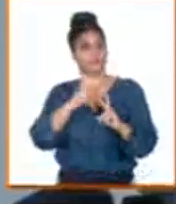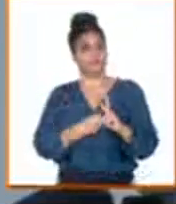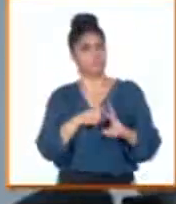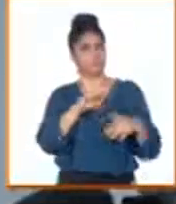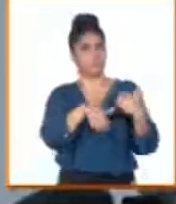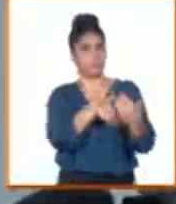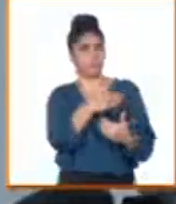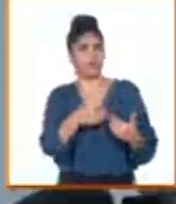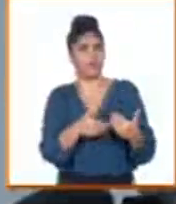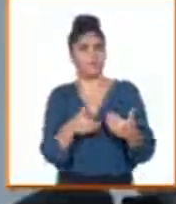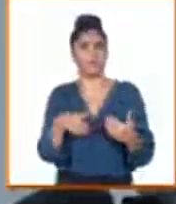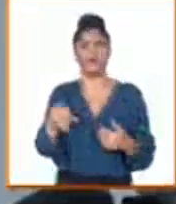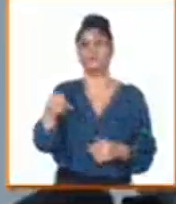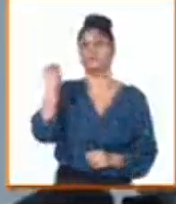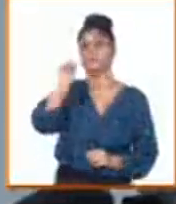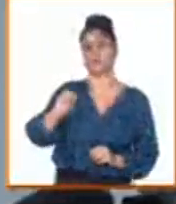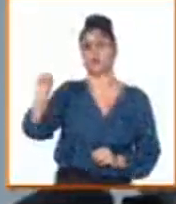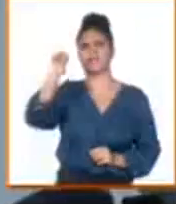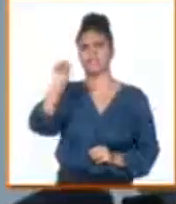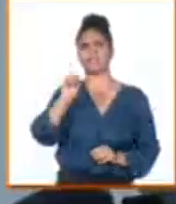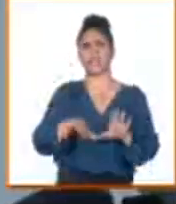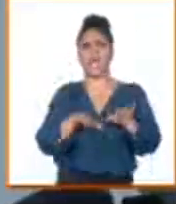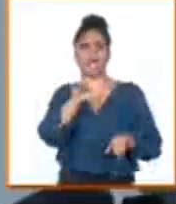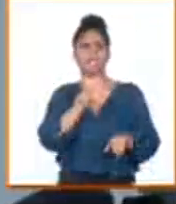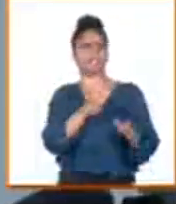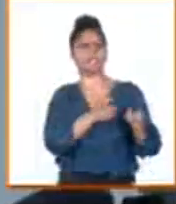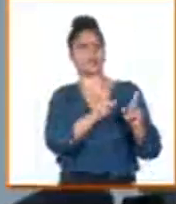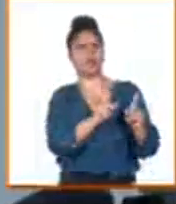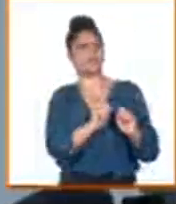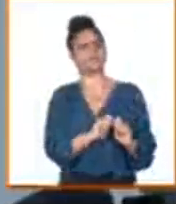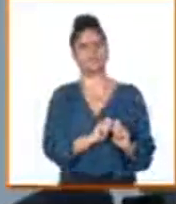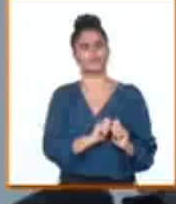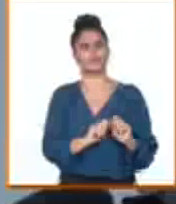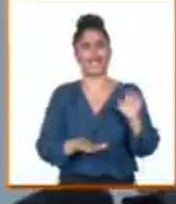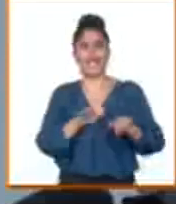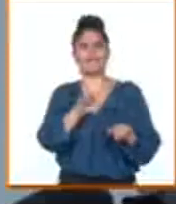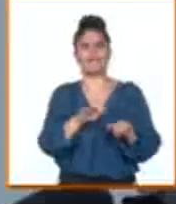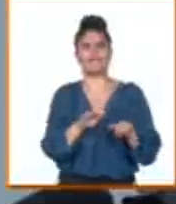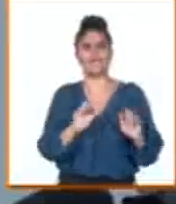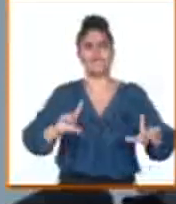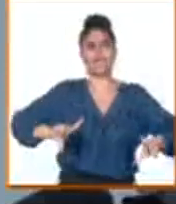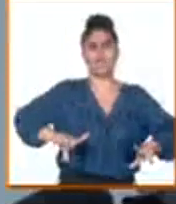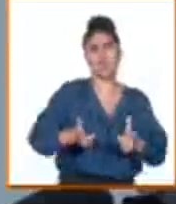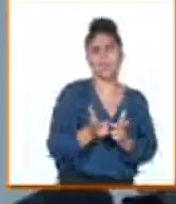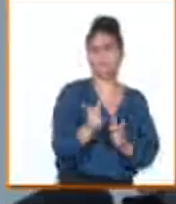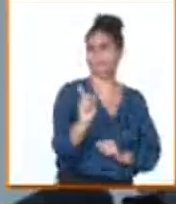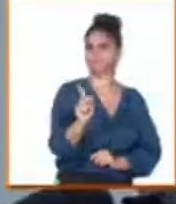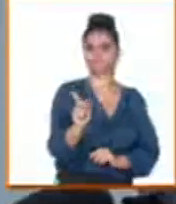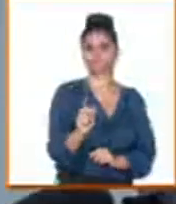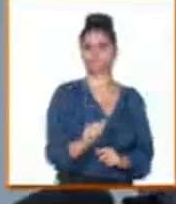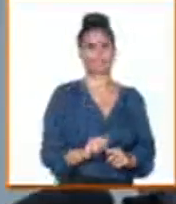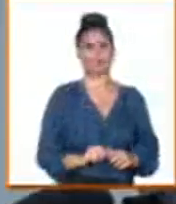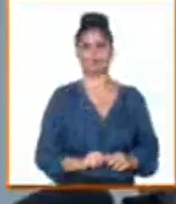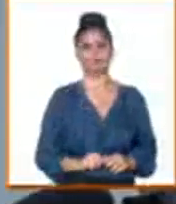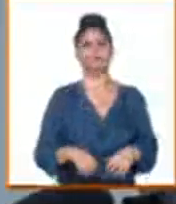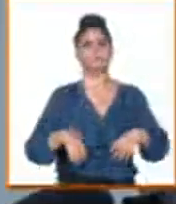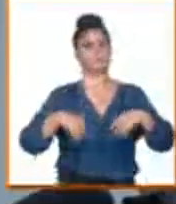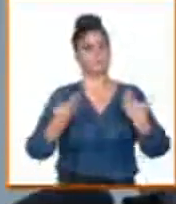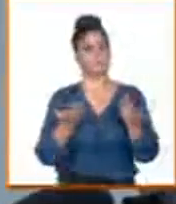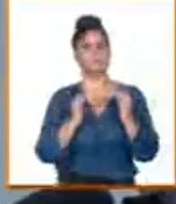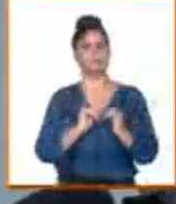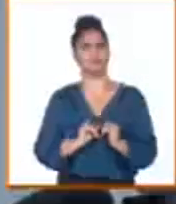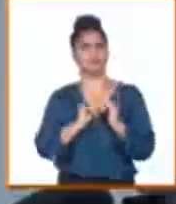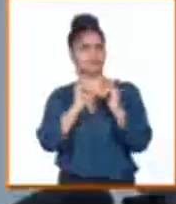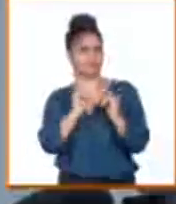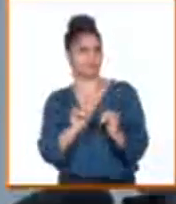organizacional. Y no funciona así porque aquí no funciona la persuasión, aquí no funciona el flujo direccional de información para que la gente